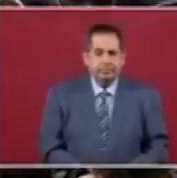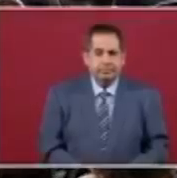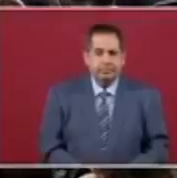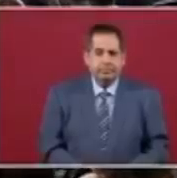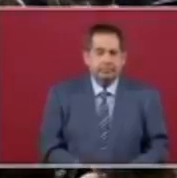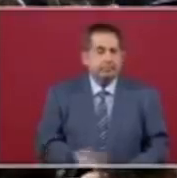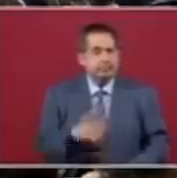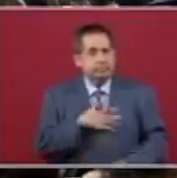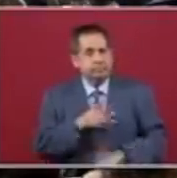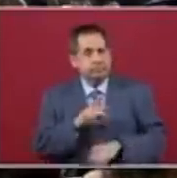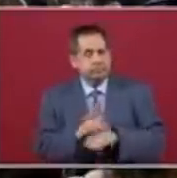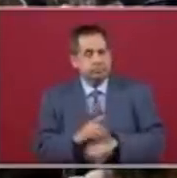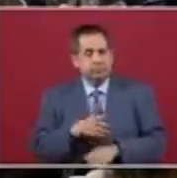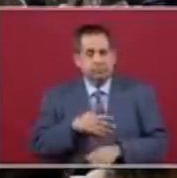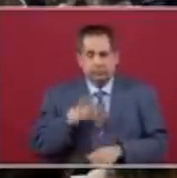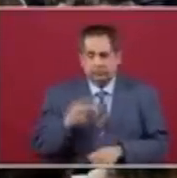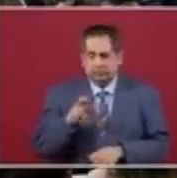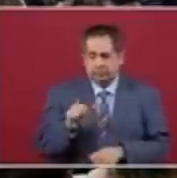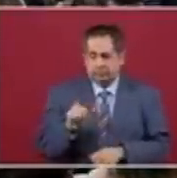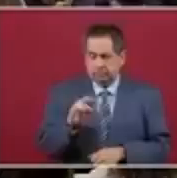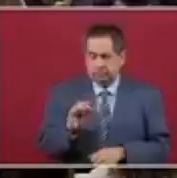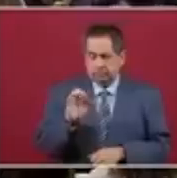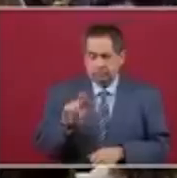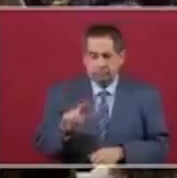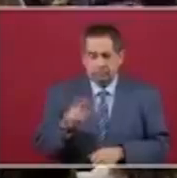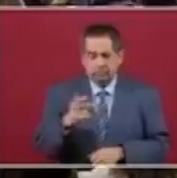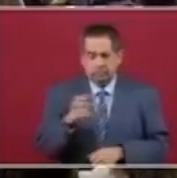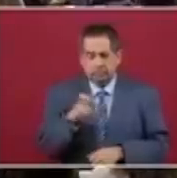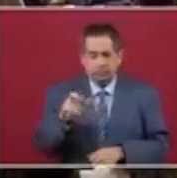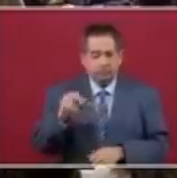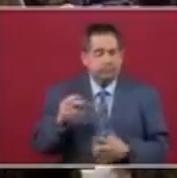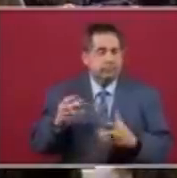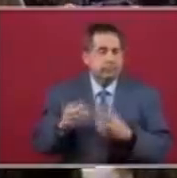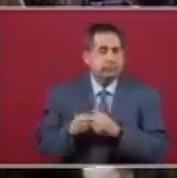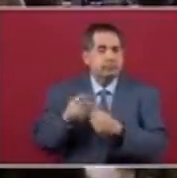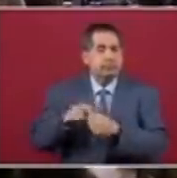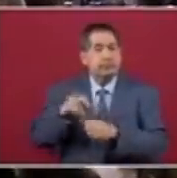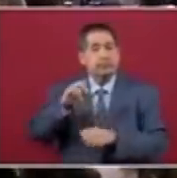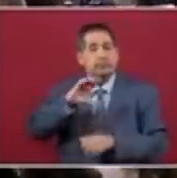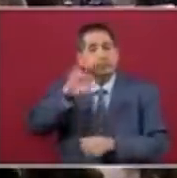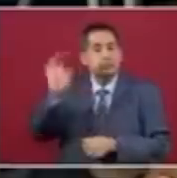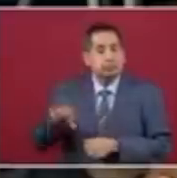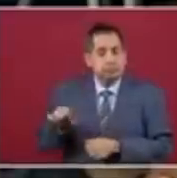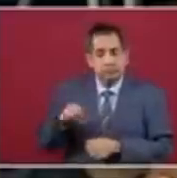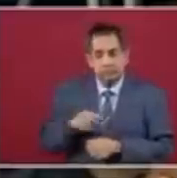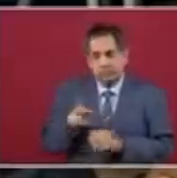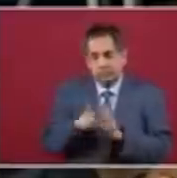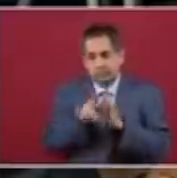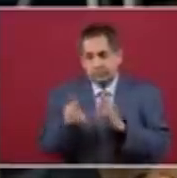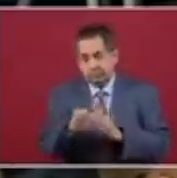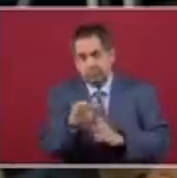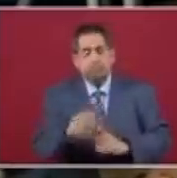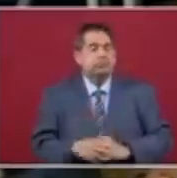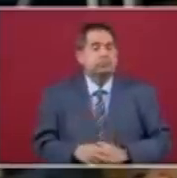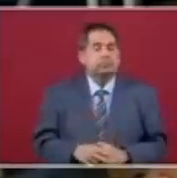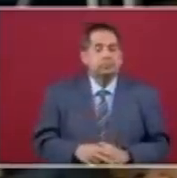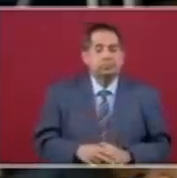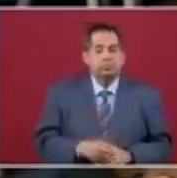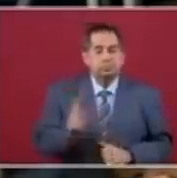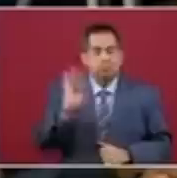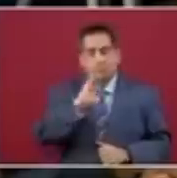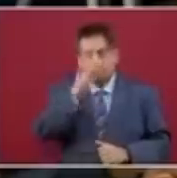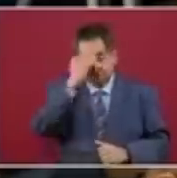Buenos días, presidente. Rafael Herrera para Sin Censura, con Vicente Serrano desde Chicago. Presidente, no sé si usted esté